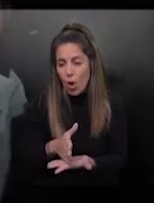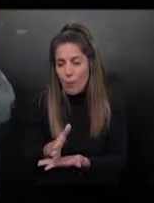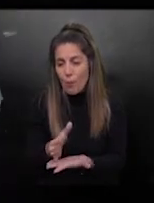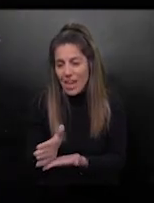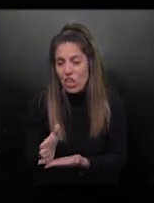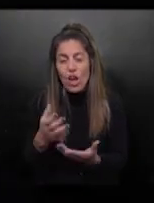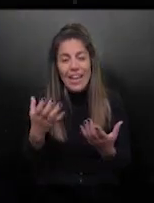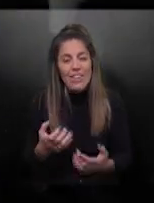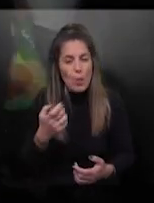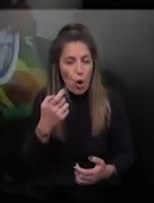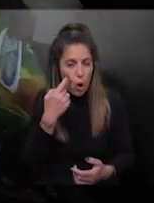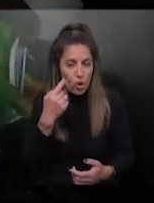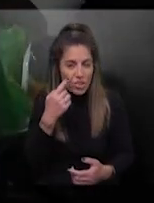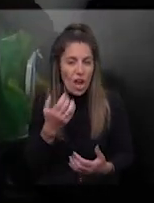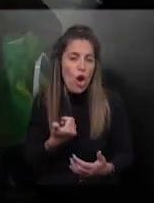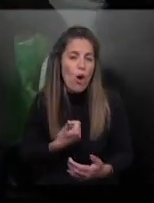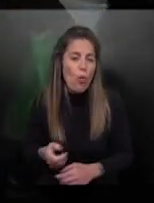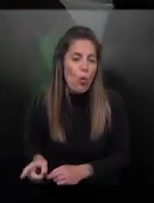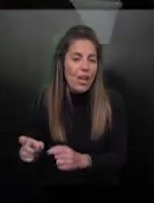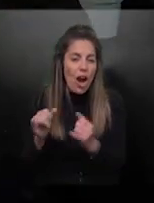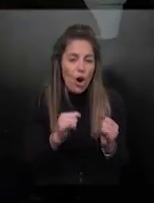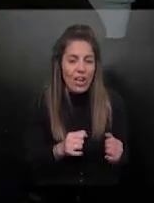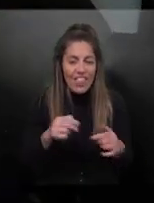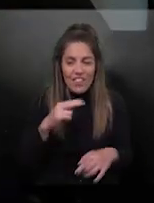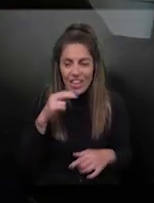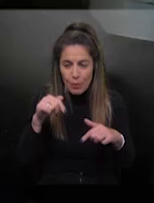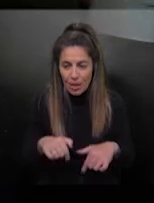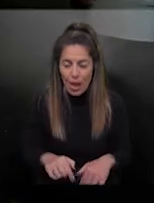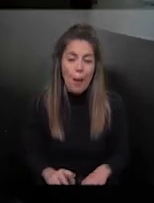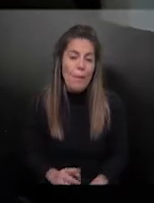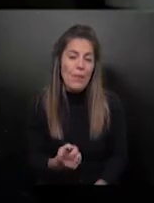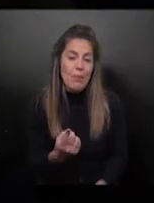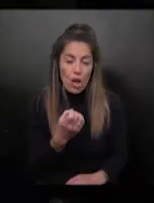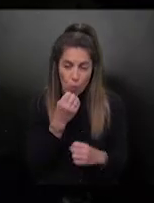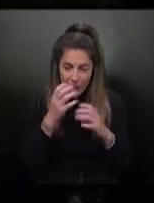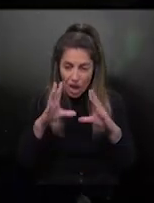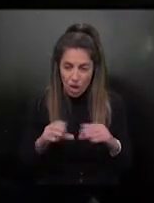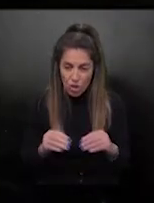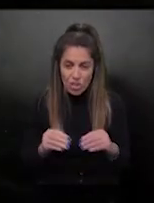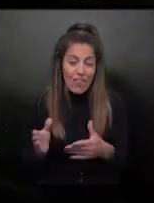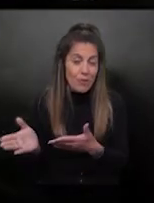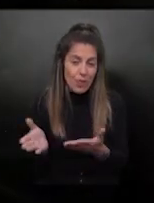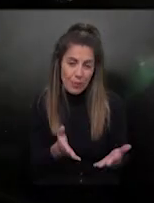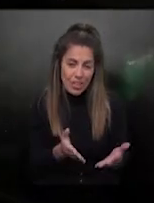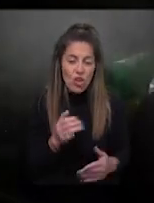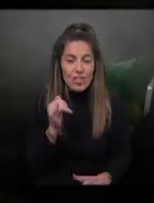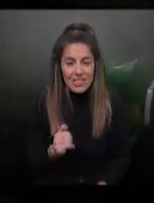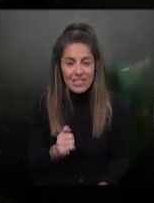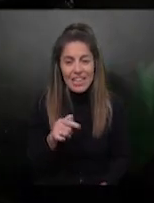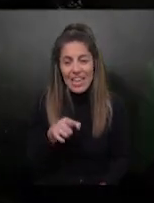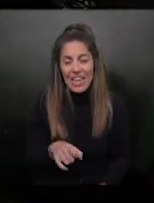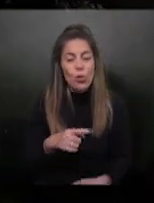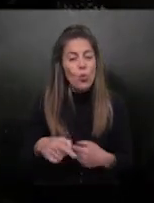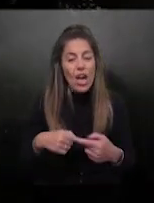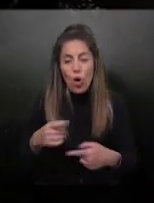conocer cómo es una jornada de viernes por acá. Bueno, en primer lugar, buenas noches y estén bienvenidos. Sí, esto tiene una